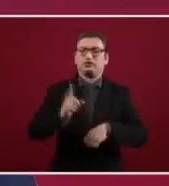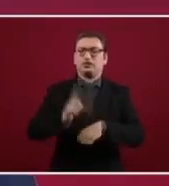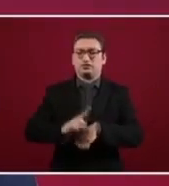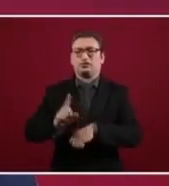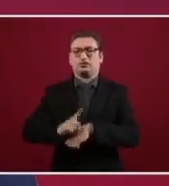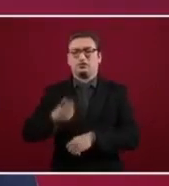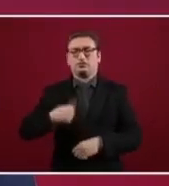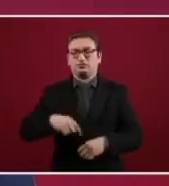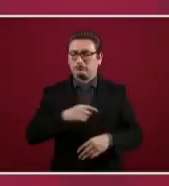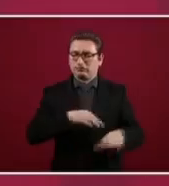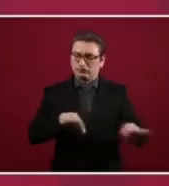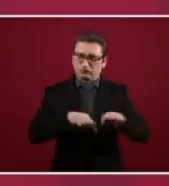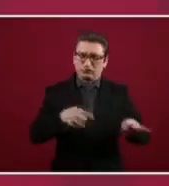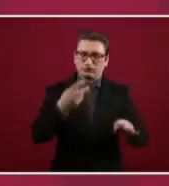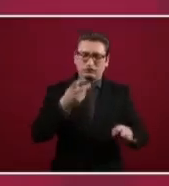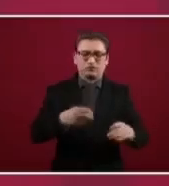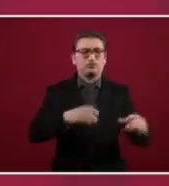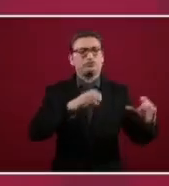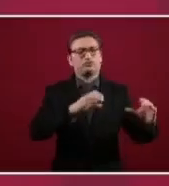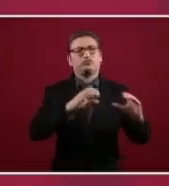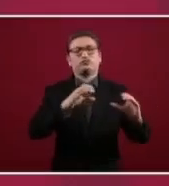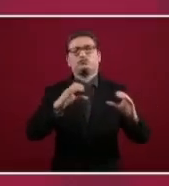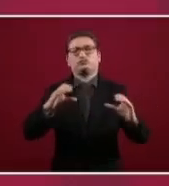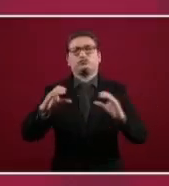esto cuidando